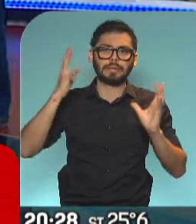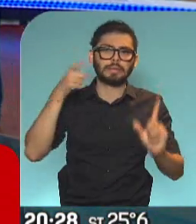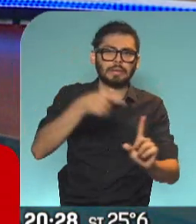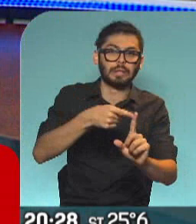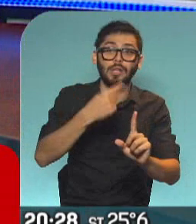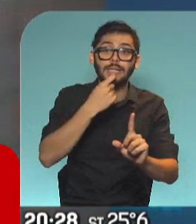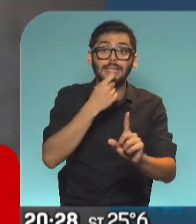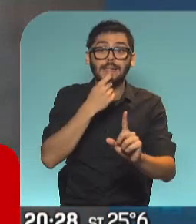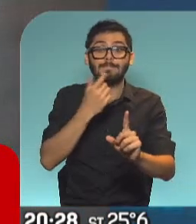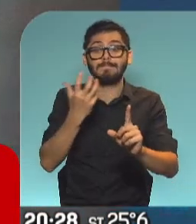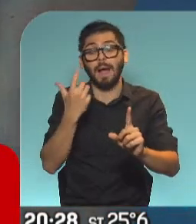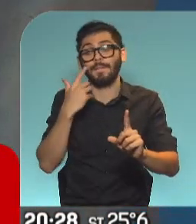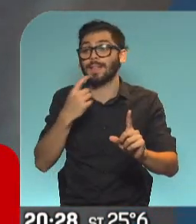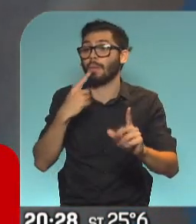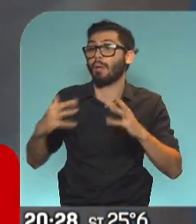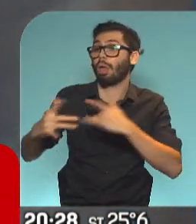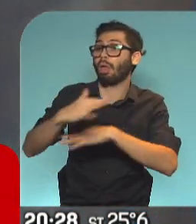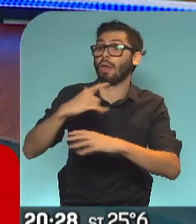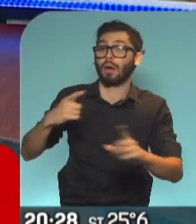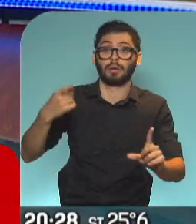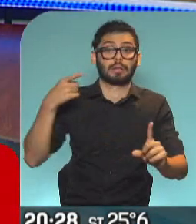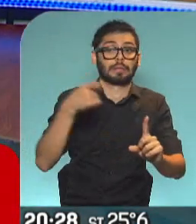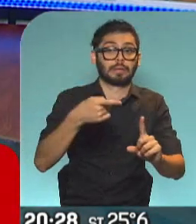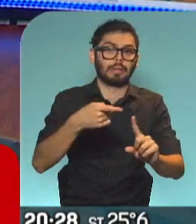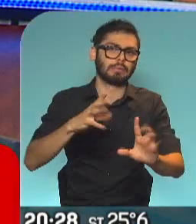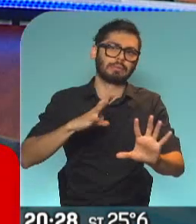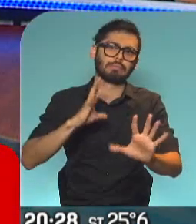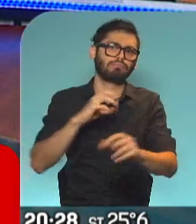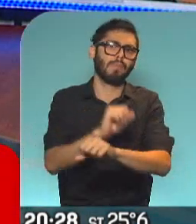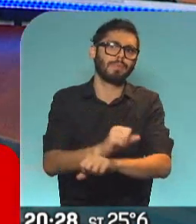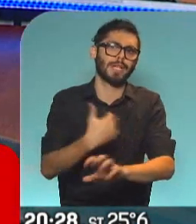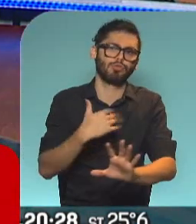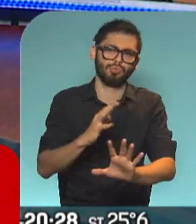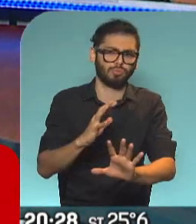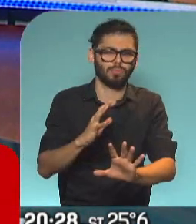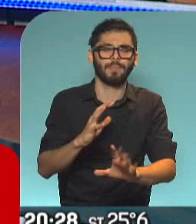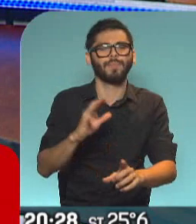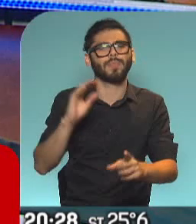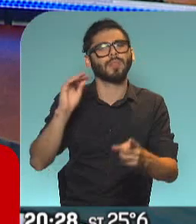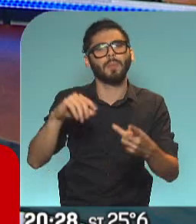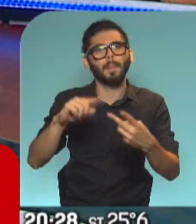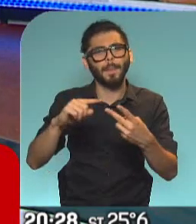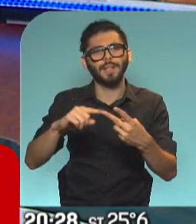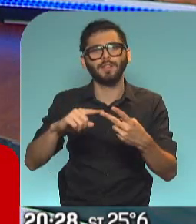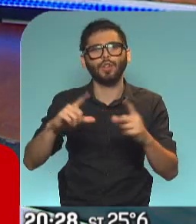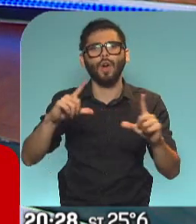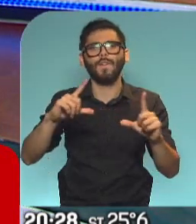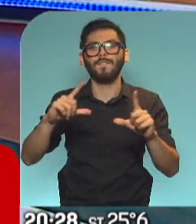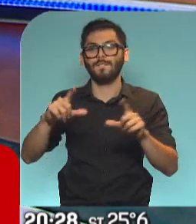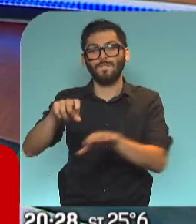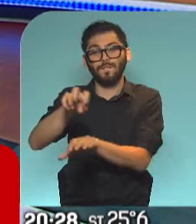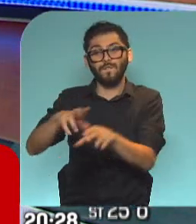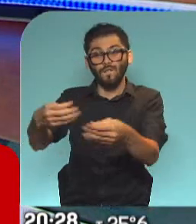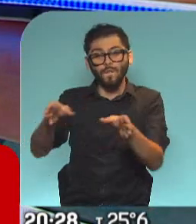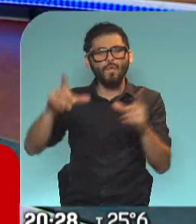a partir del que dirán o a partir de todo lo que se ha generado. Último punto, acción judicial para frenar la difusión de las fotos en la cochería.